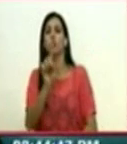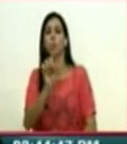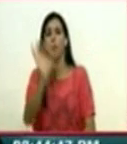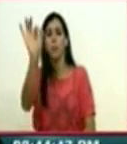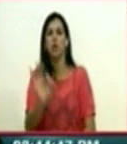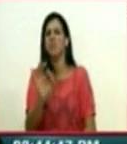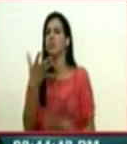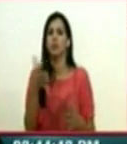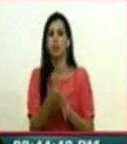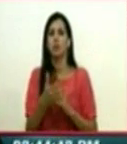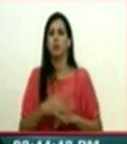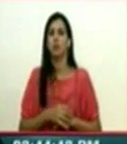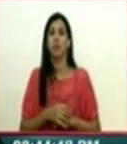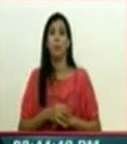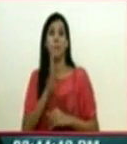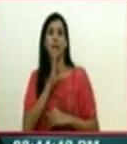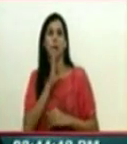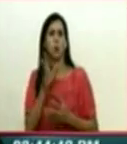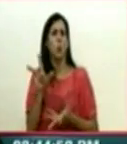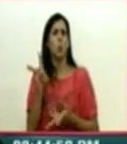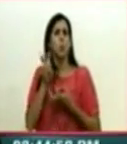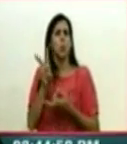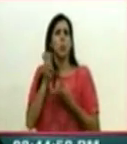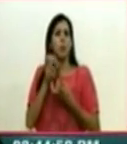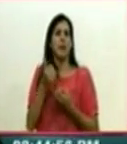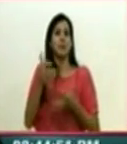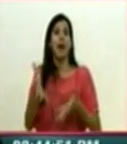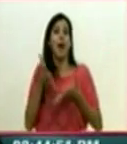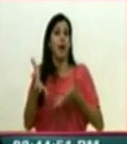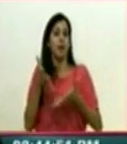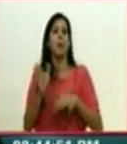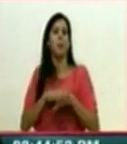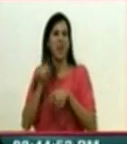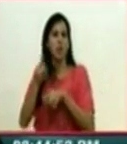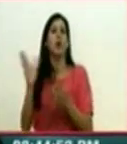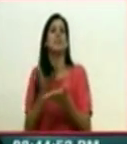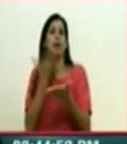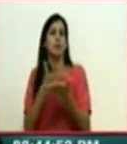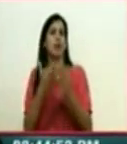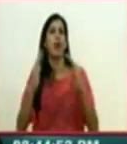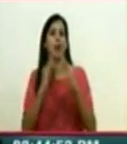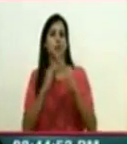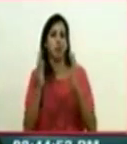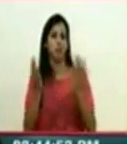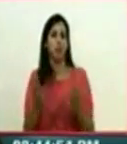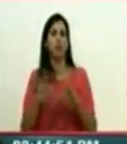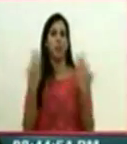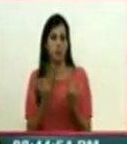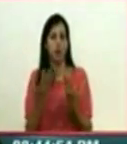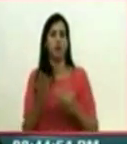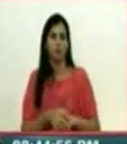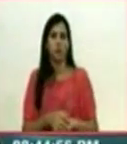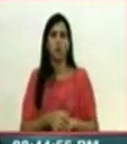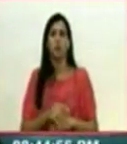27.1% la ganancia de los bancos, principales promotores de los desalojos y desahucios. algo que para el profesor